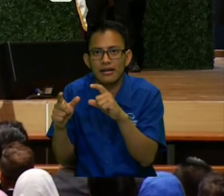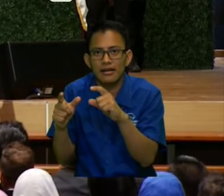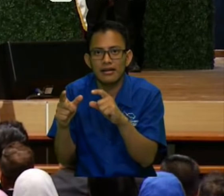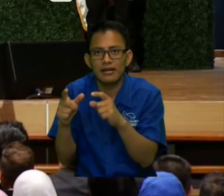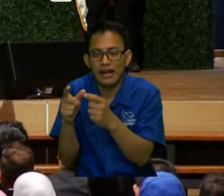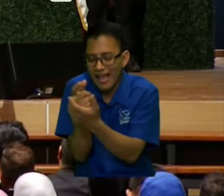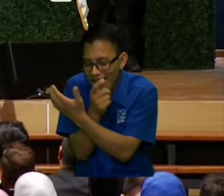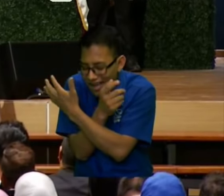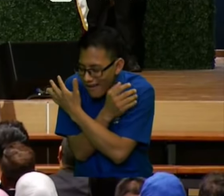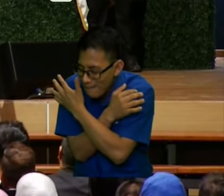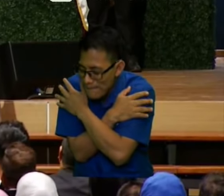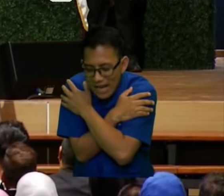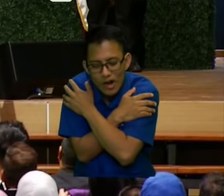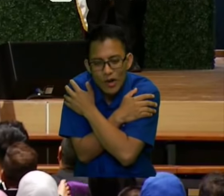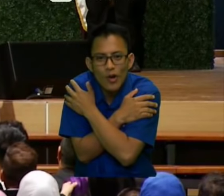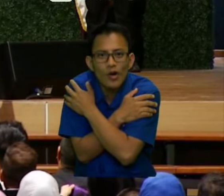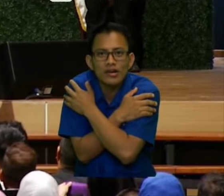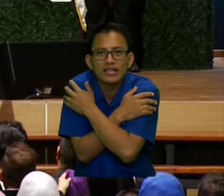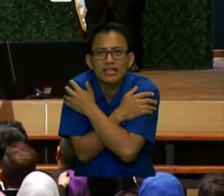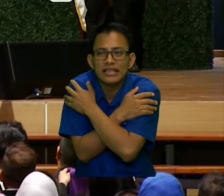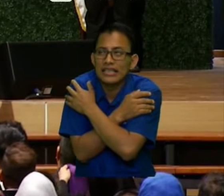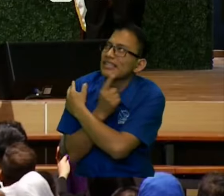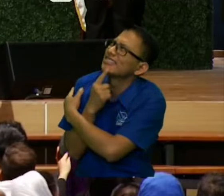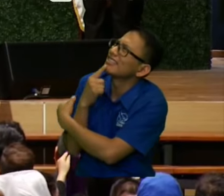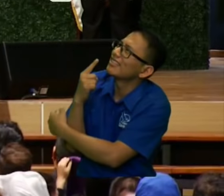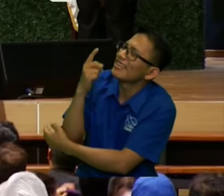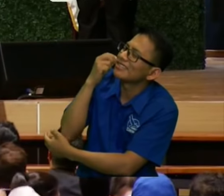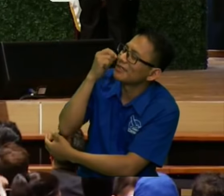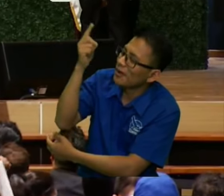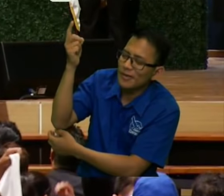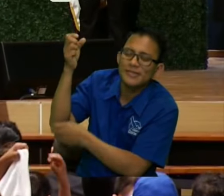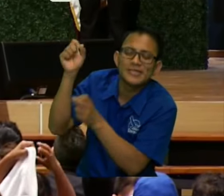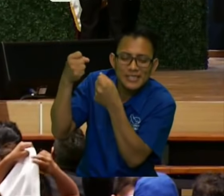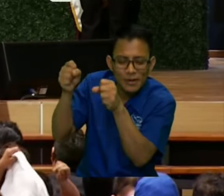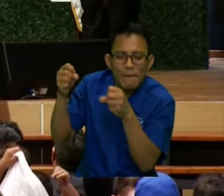Apreciarlo, acariciarlo y decir: el Señor me hizo este milagro,